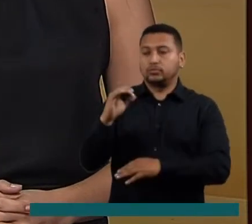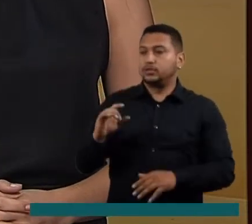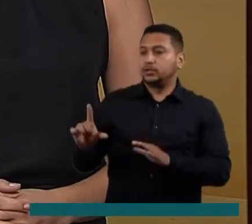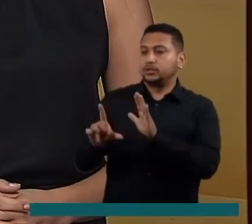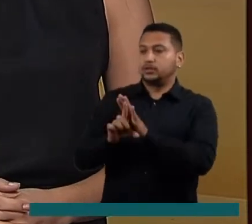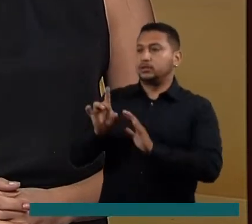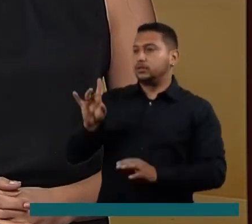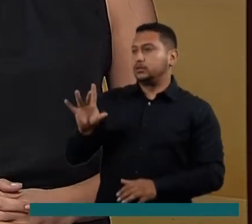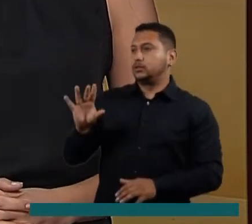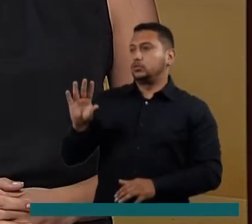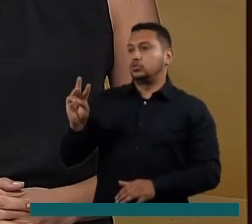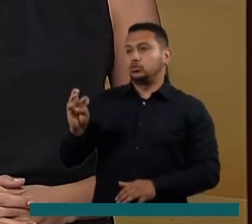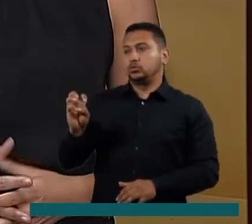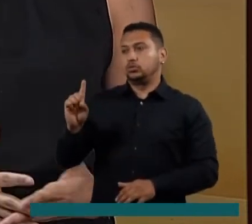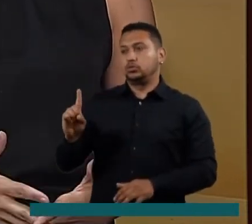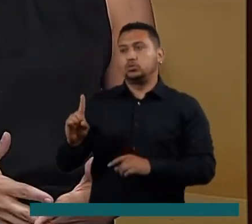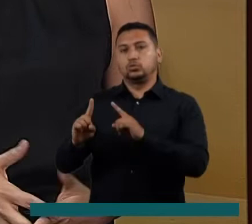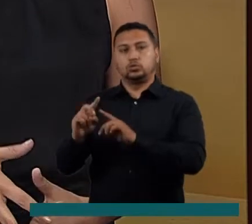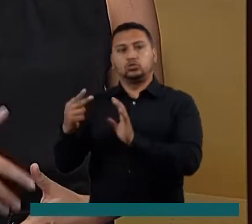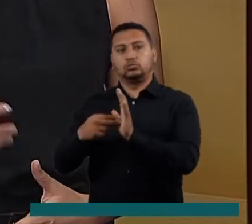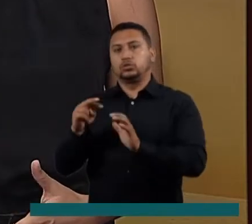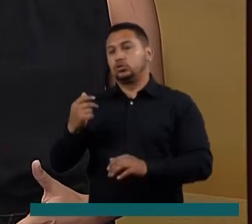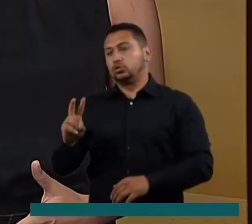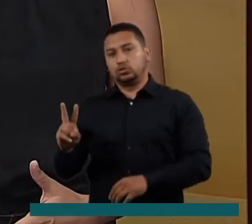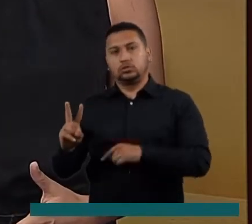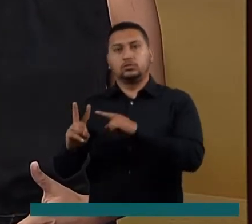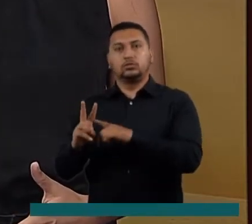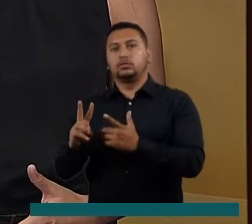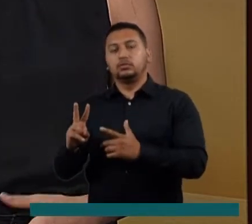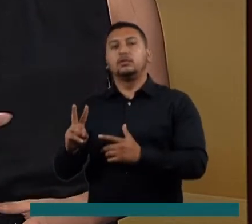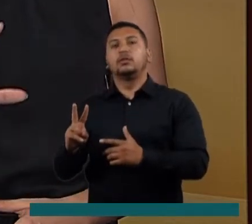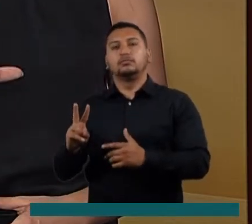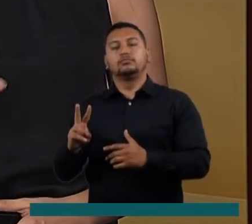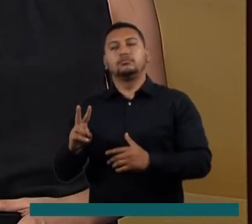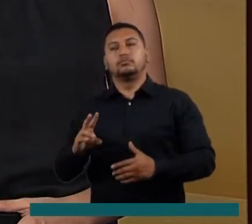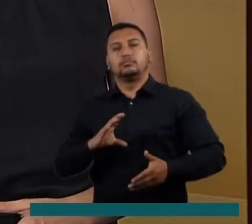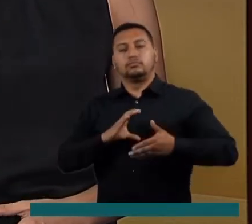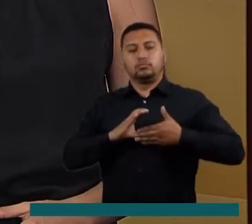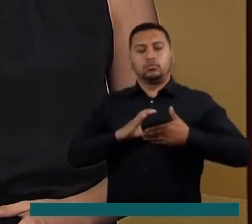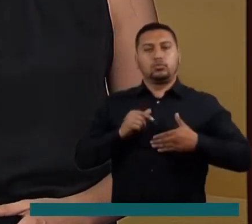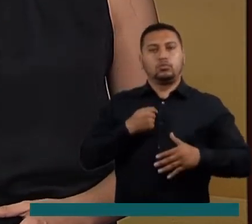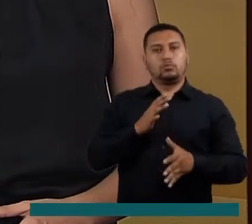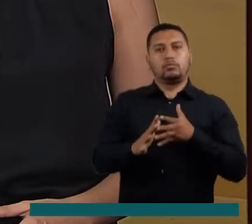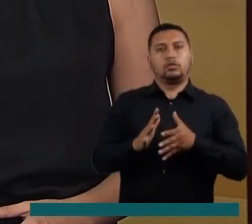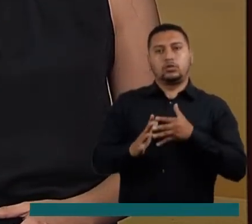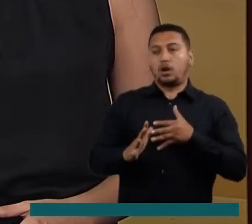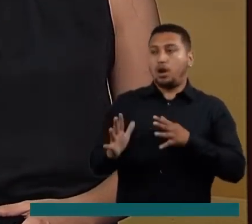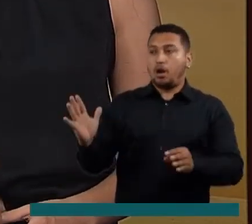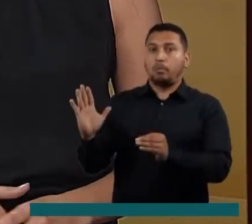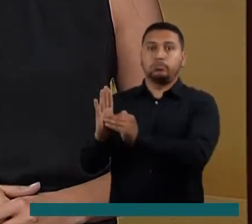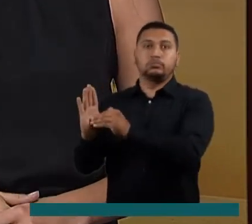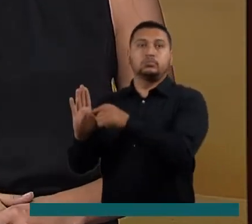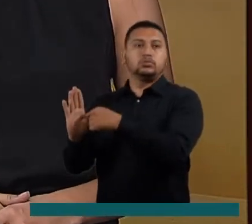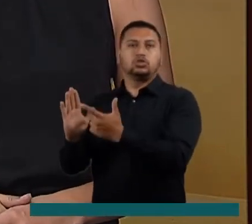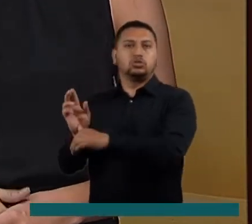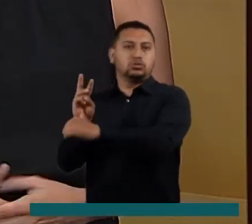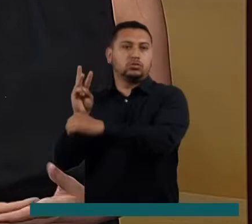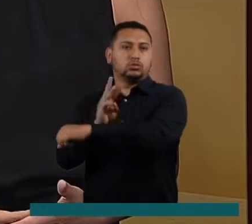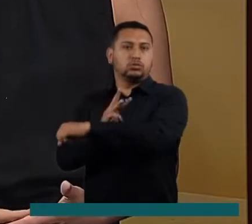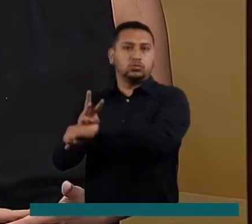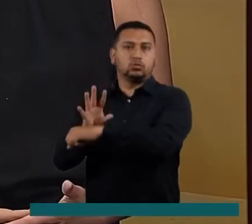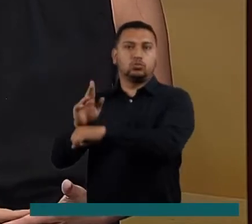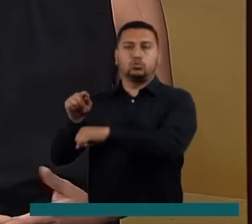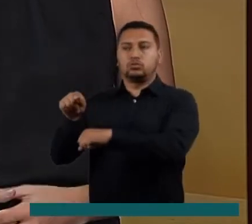ley 1581 de 2012 de habeas data o protección de datos personales, ya no aparecen los reportes de siniestros en el sitio web